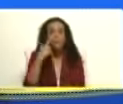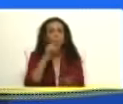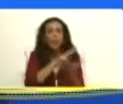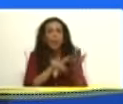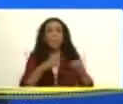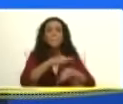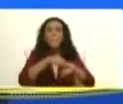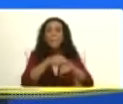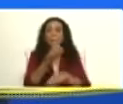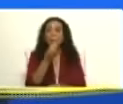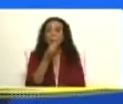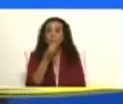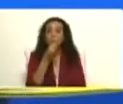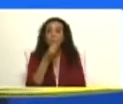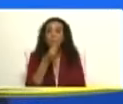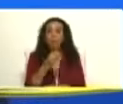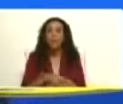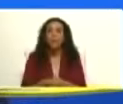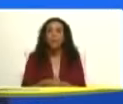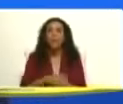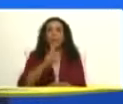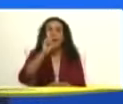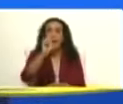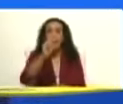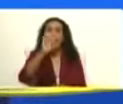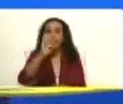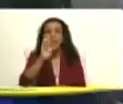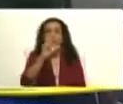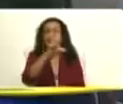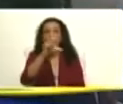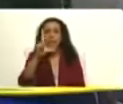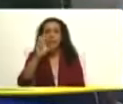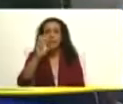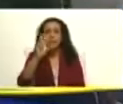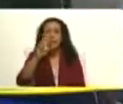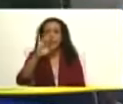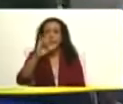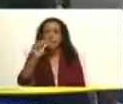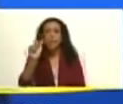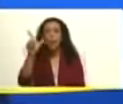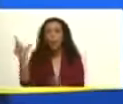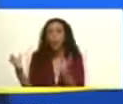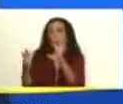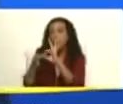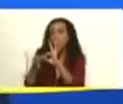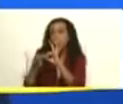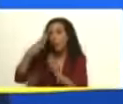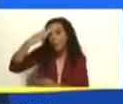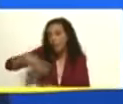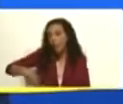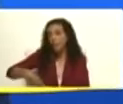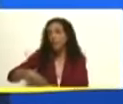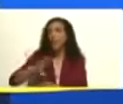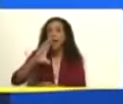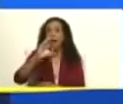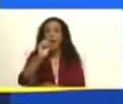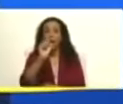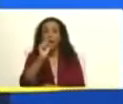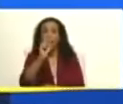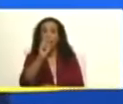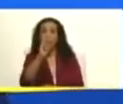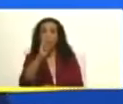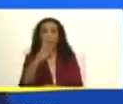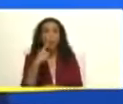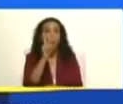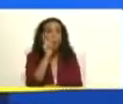ministro de Alimentación, que hace llave perfecta con Castro Soteldo. Correcto, ministra de